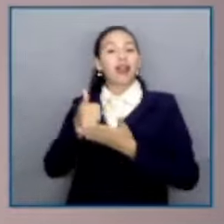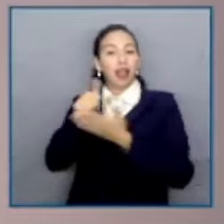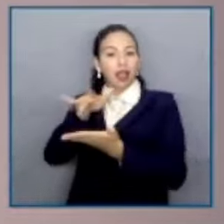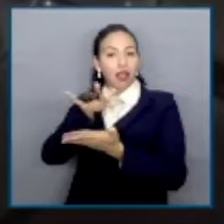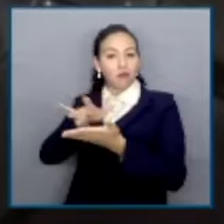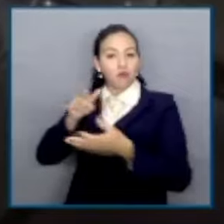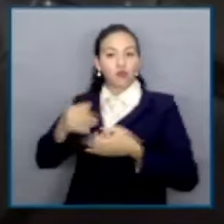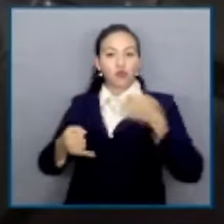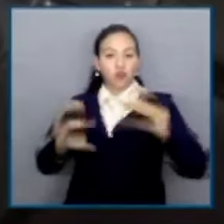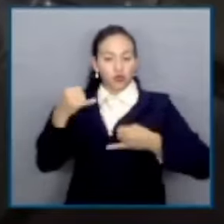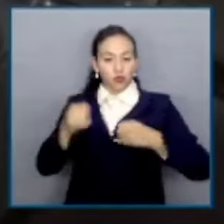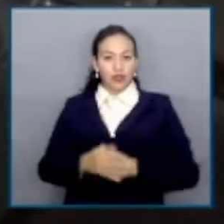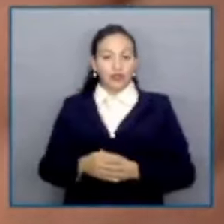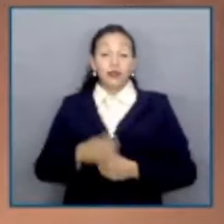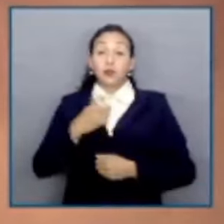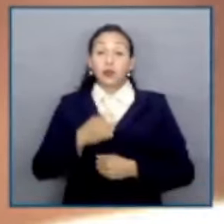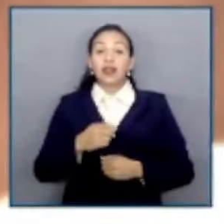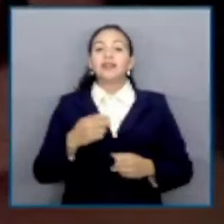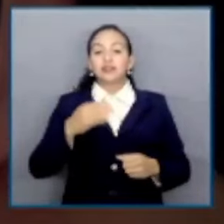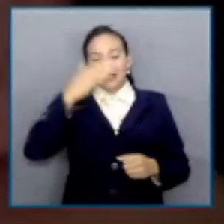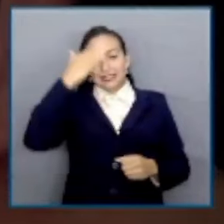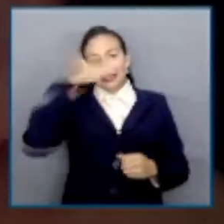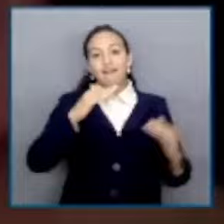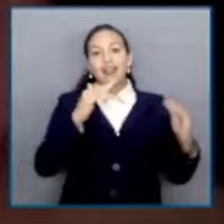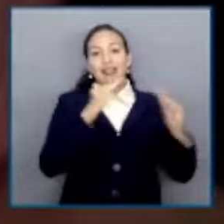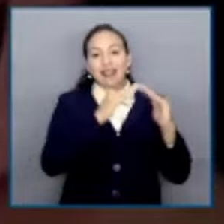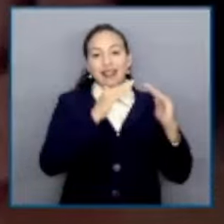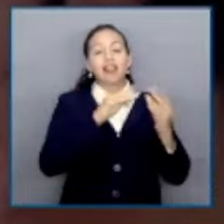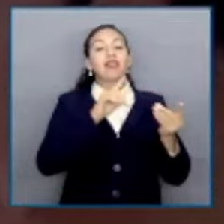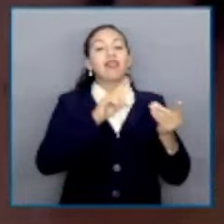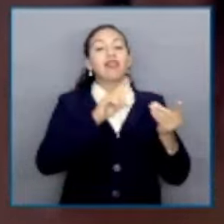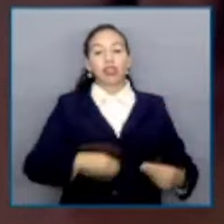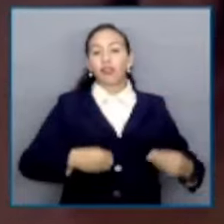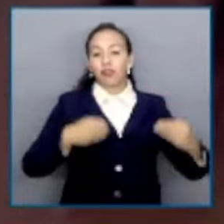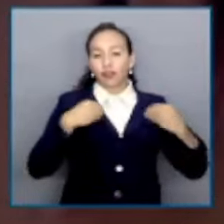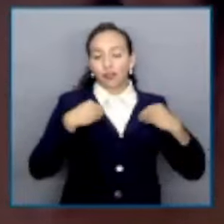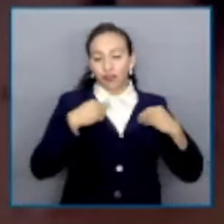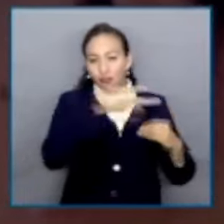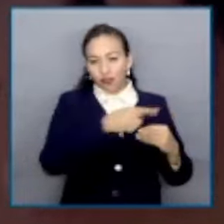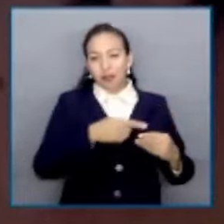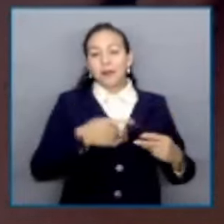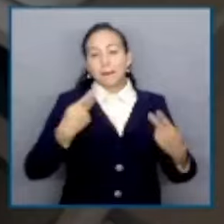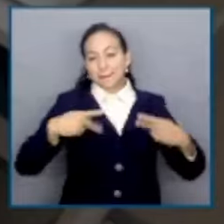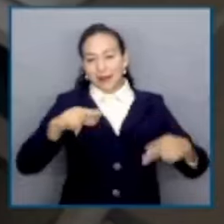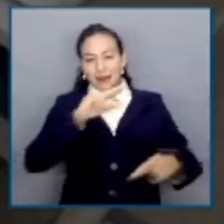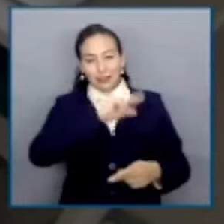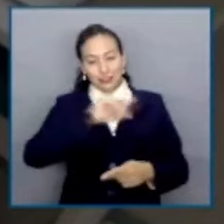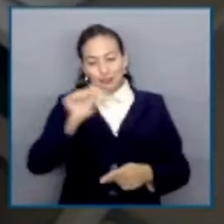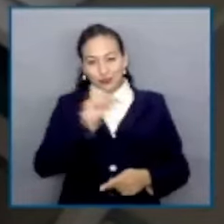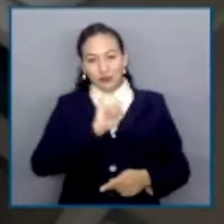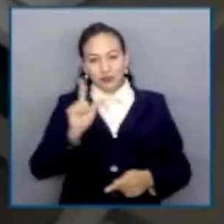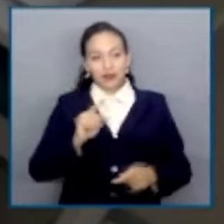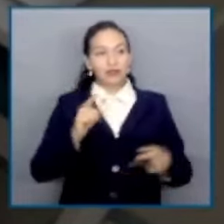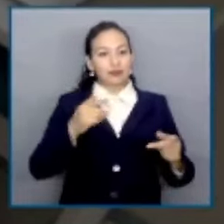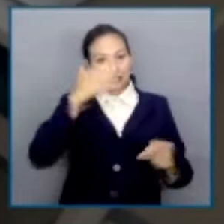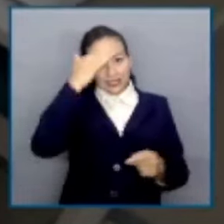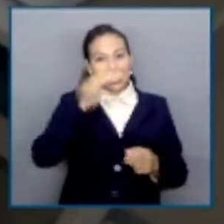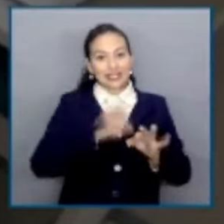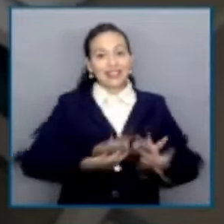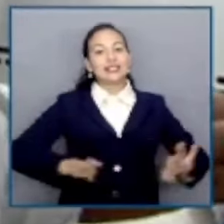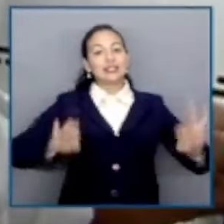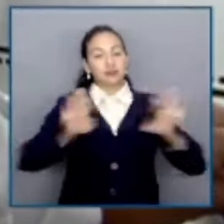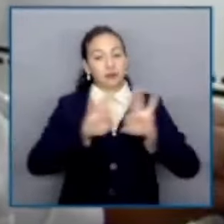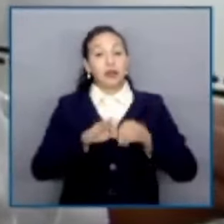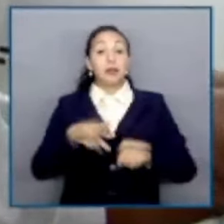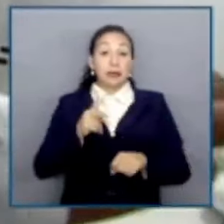perito es un requisito de carácter netamente formal y Por ende de naturaleza subsanable para el canal del poder